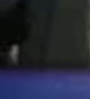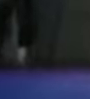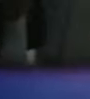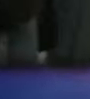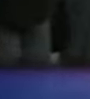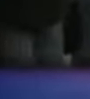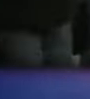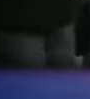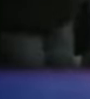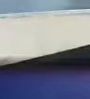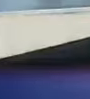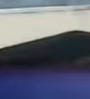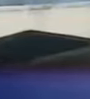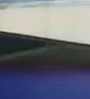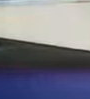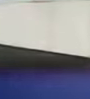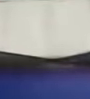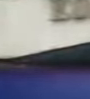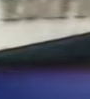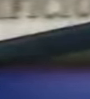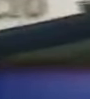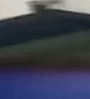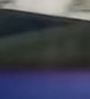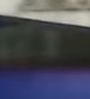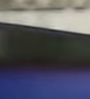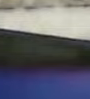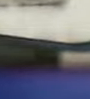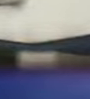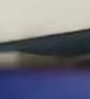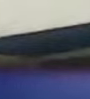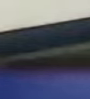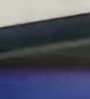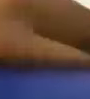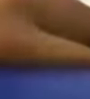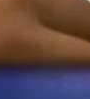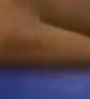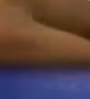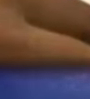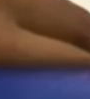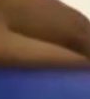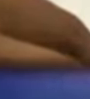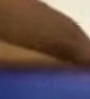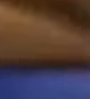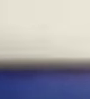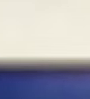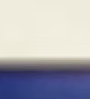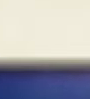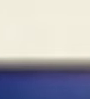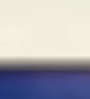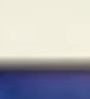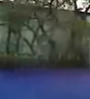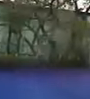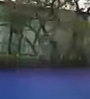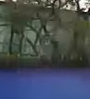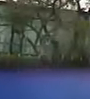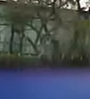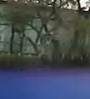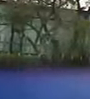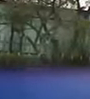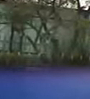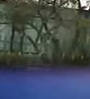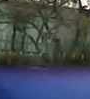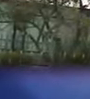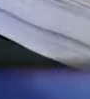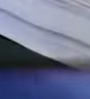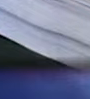Fernando Villavicencio rindió testimonio en la Fiscalía por la investigación en contra de Carlos Vaca Mancheno por un